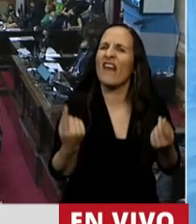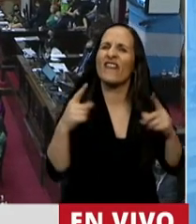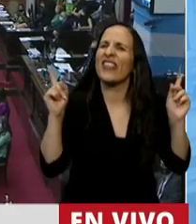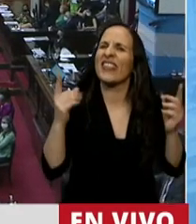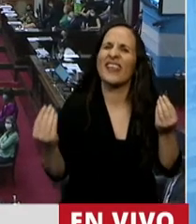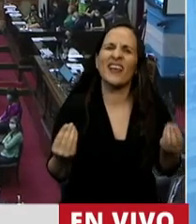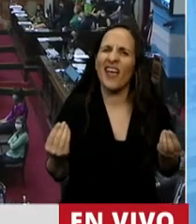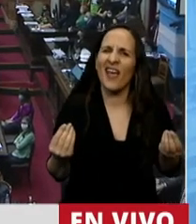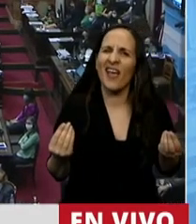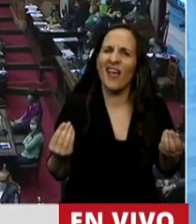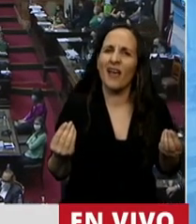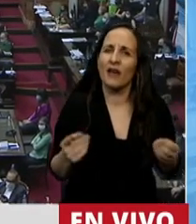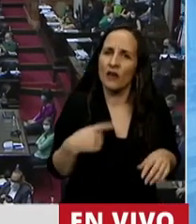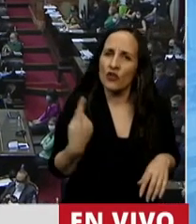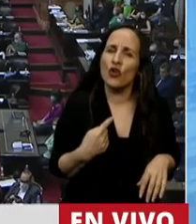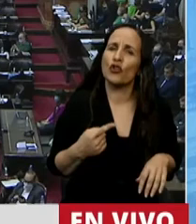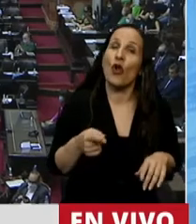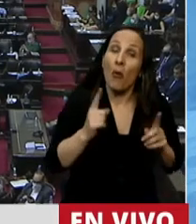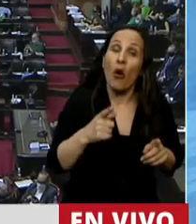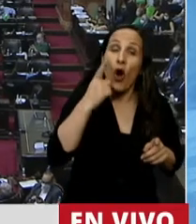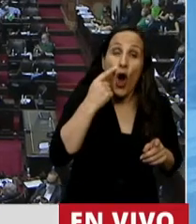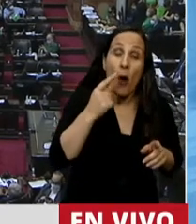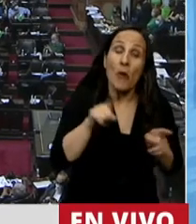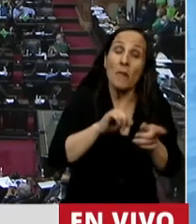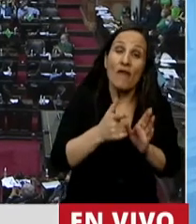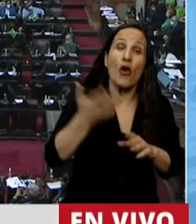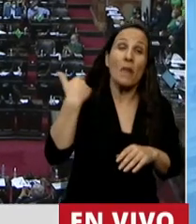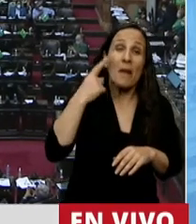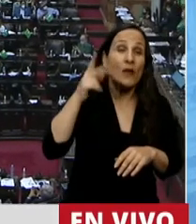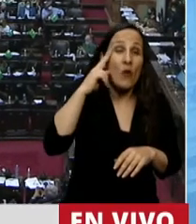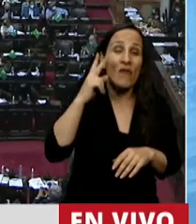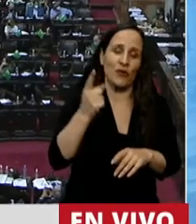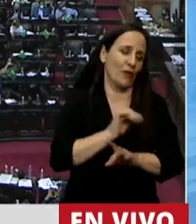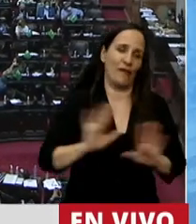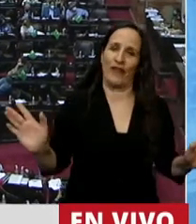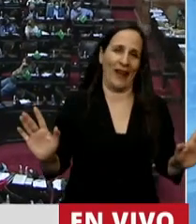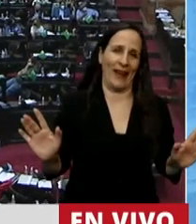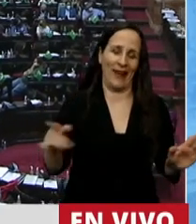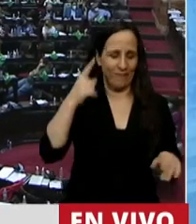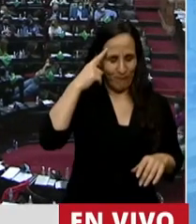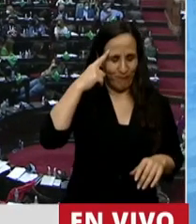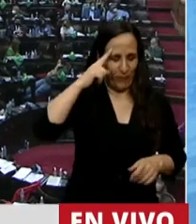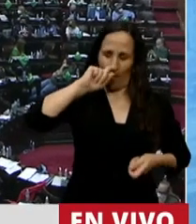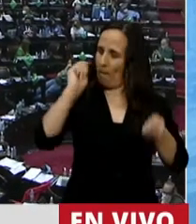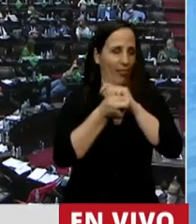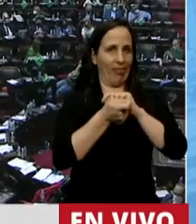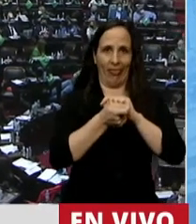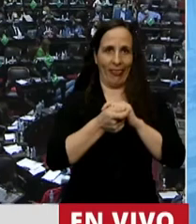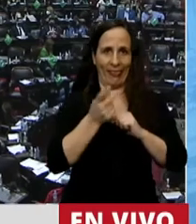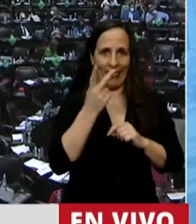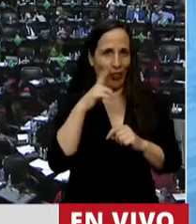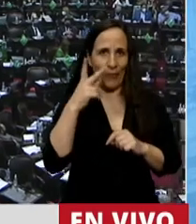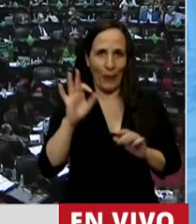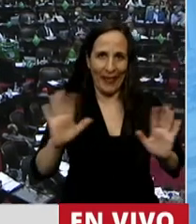es ser hombres de 1921. Nos vamos a resetear a 2020. No se me ocurre